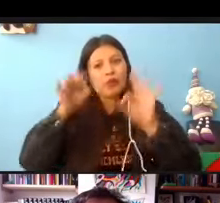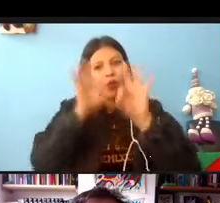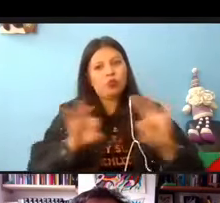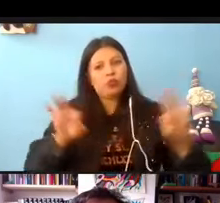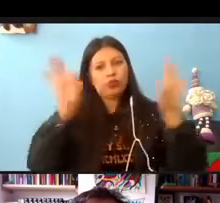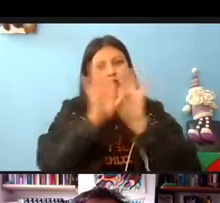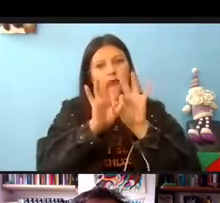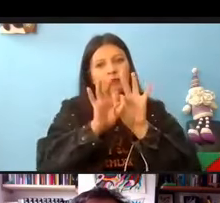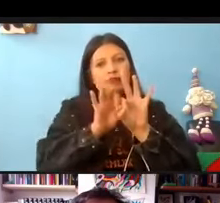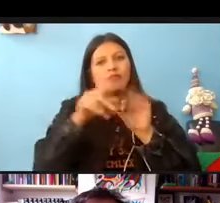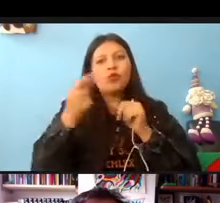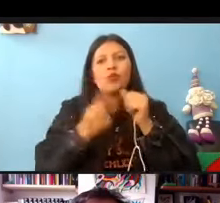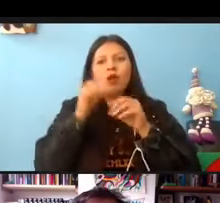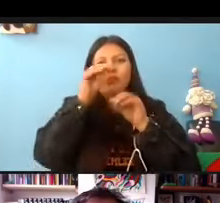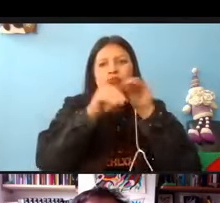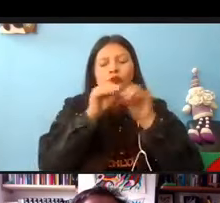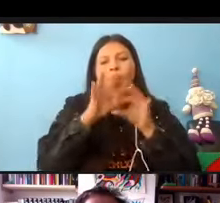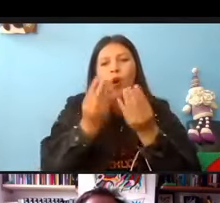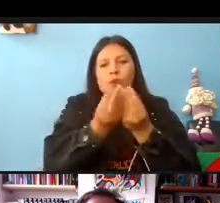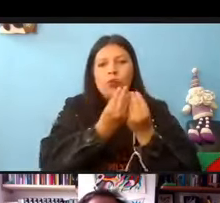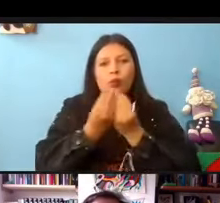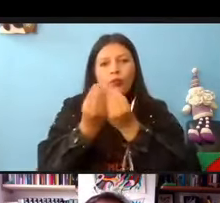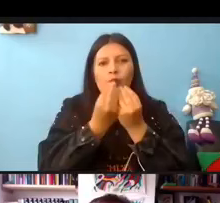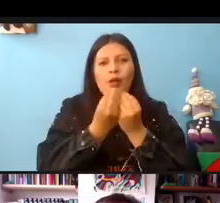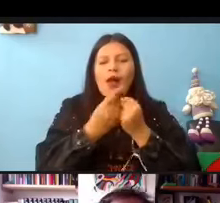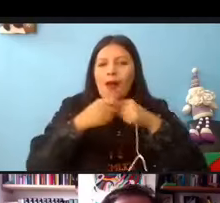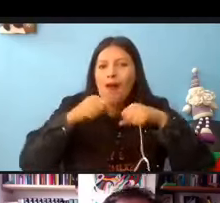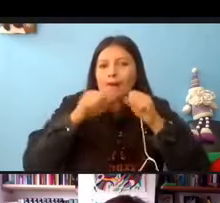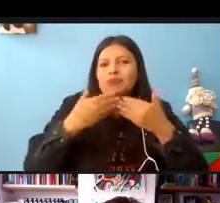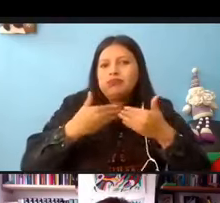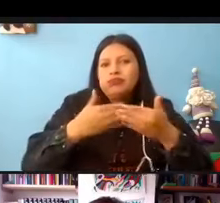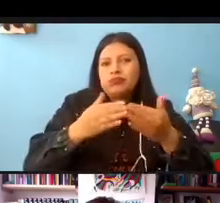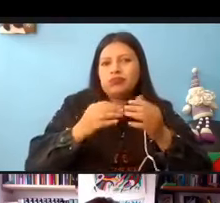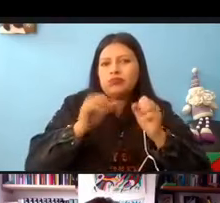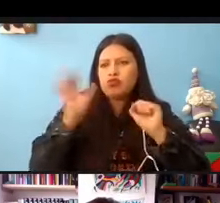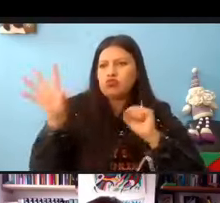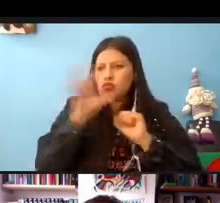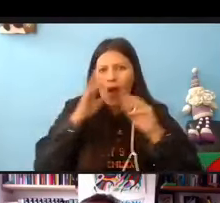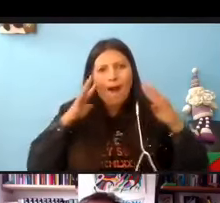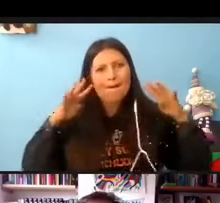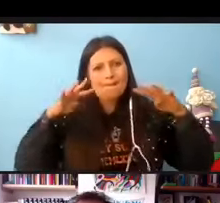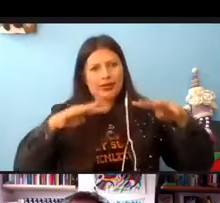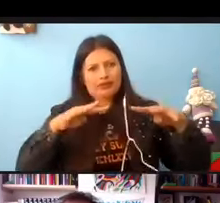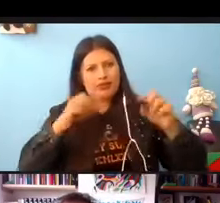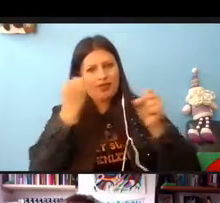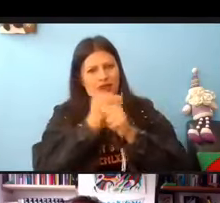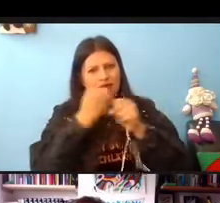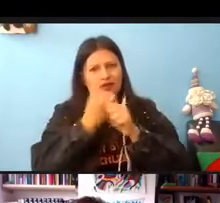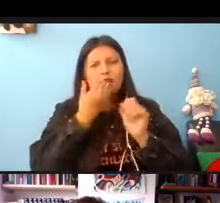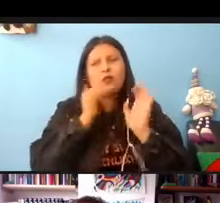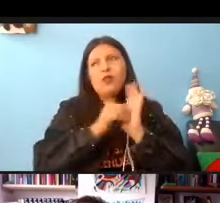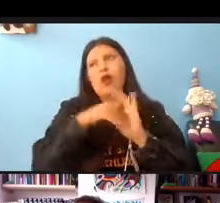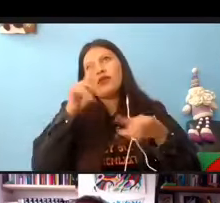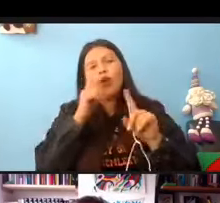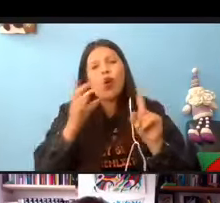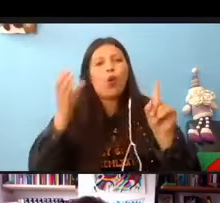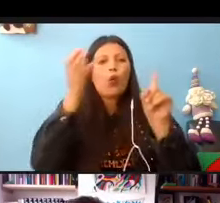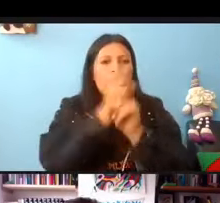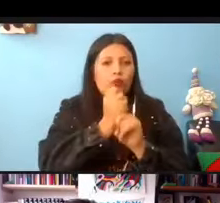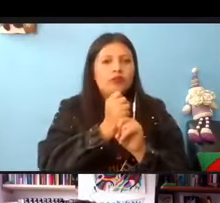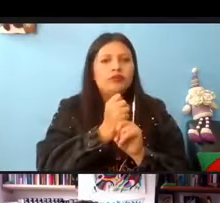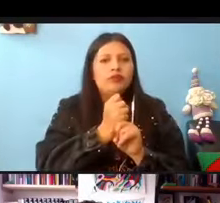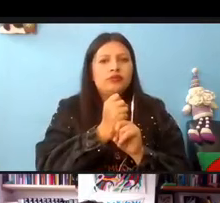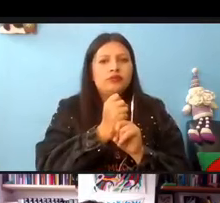ese sentido la configuración de equipos que permitan hacer visible esos trabajos. Es decir, cuando uno encuentra encontramos